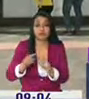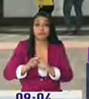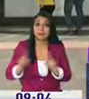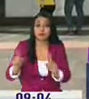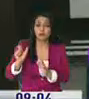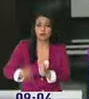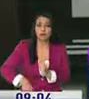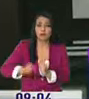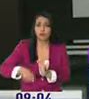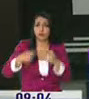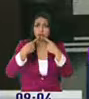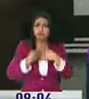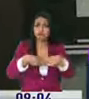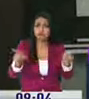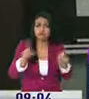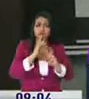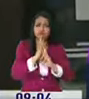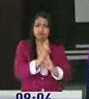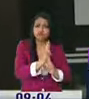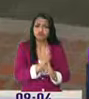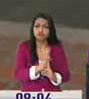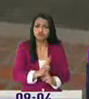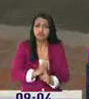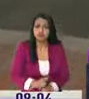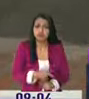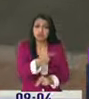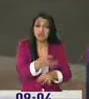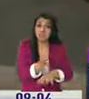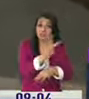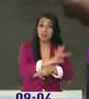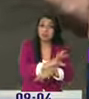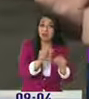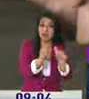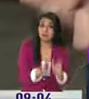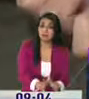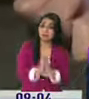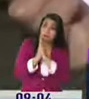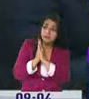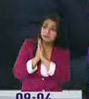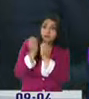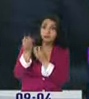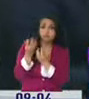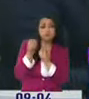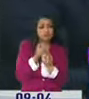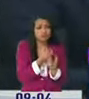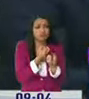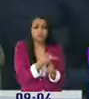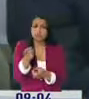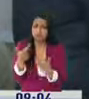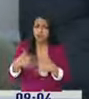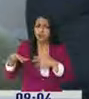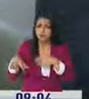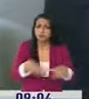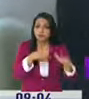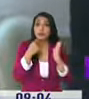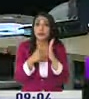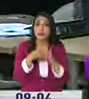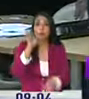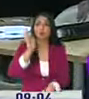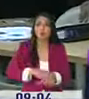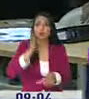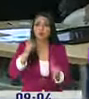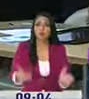la Procuraduría asegura que ha respondido todos los pedidos de información de los legisladores, que la entidad sí ha actuado, por ejemplo, como parte acusadora